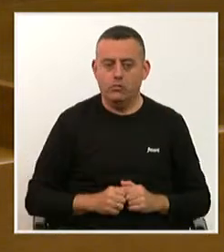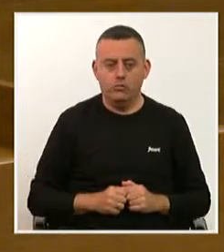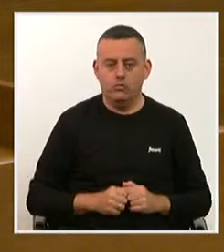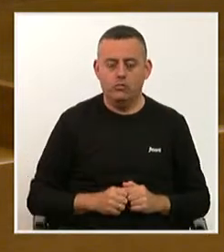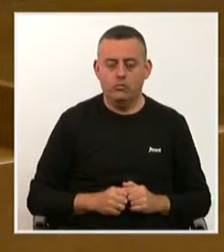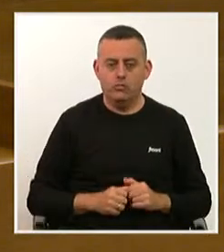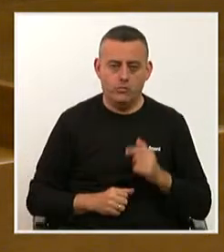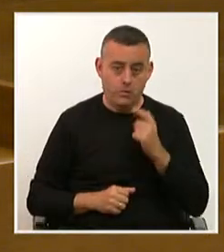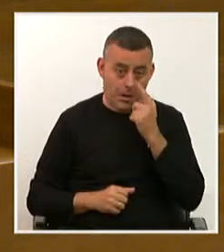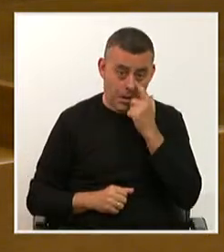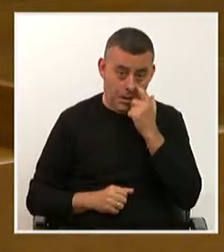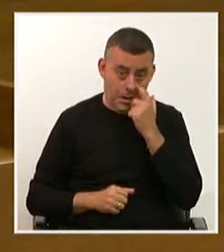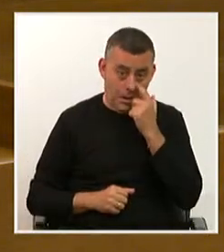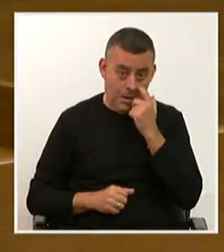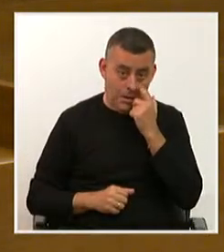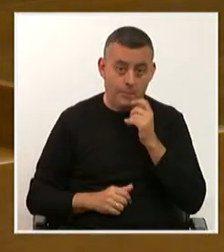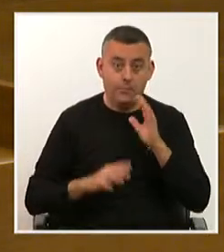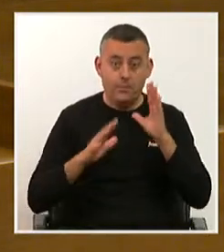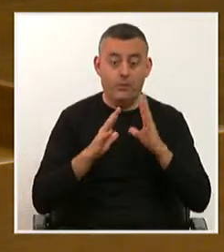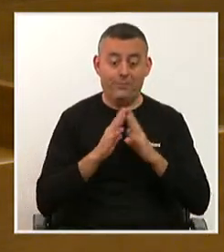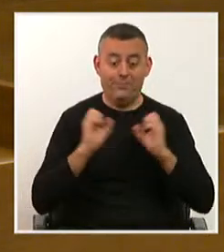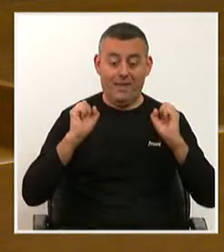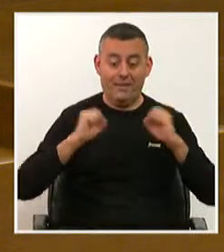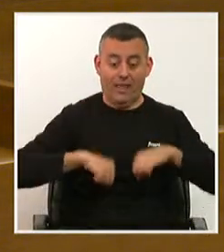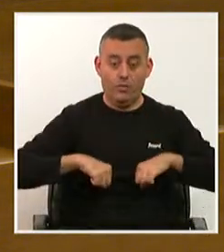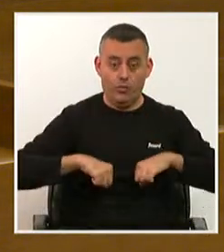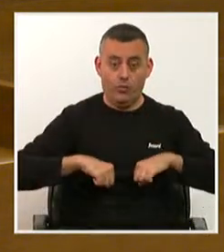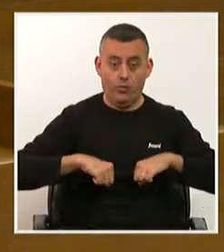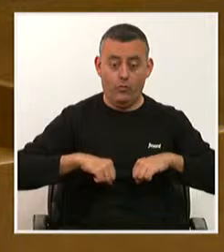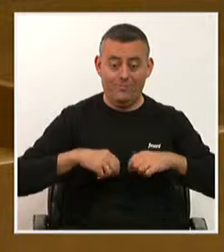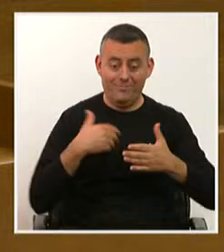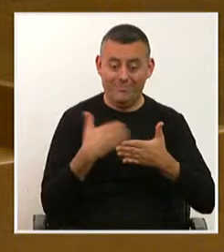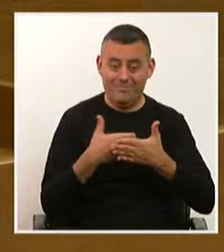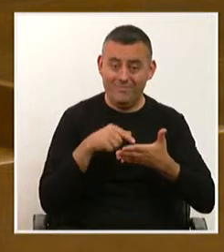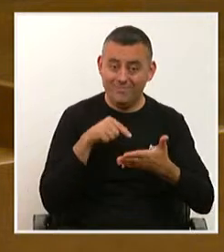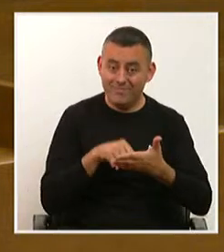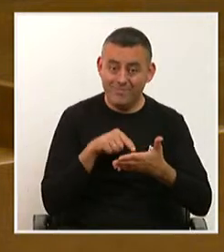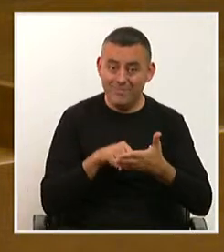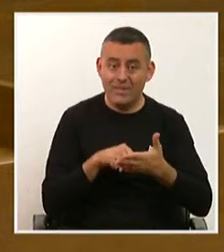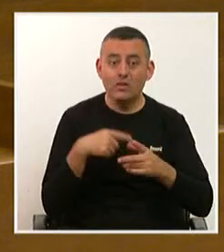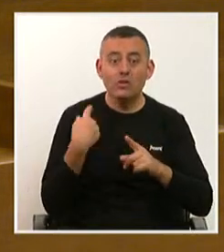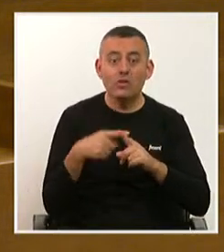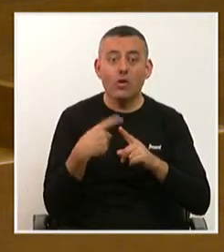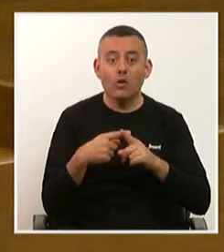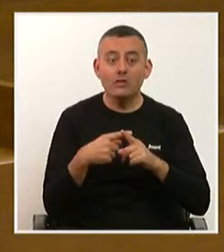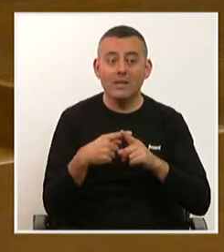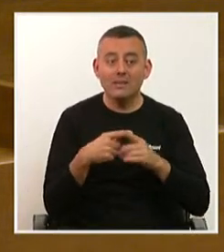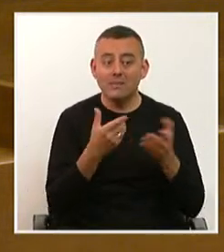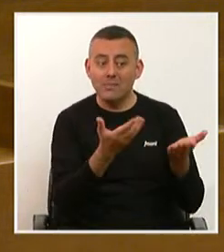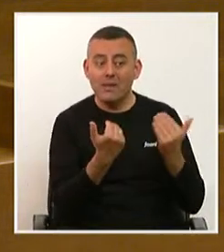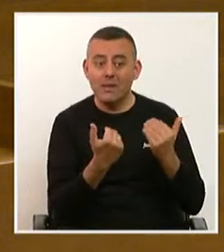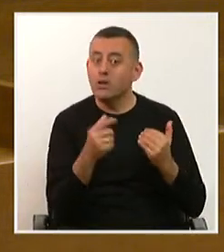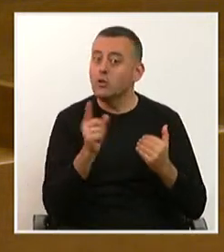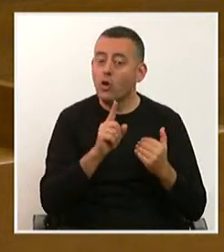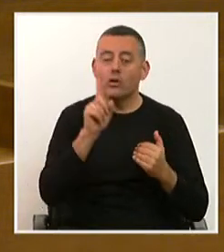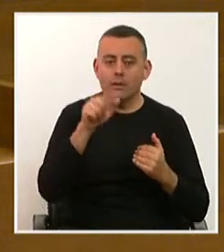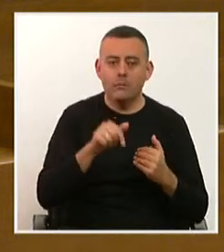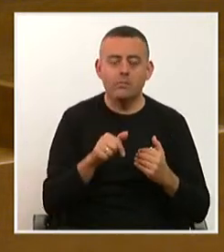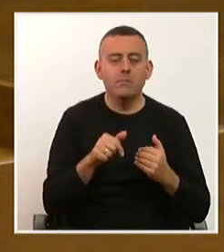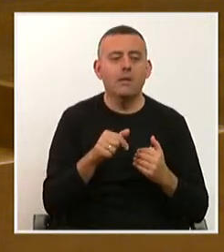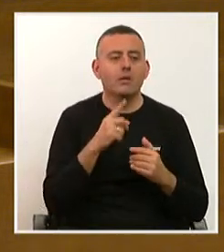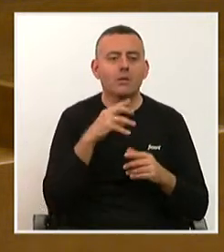pero laid est tratado no solamente viene en forma de entrada del producto sino también el tratamiento de los fitosanitarios